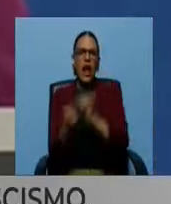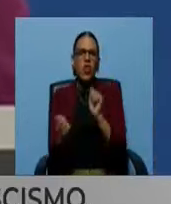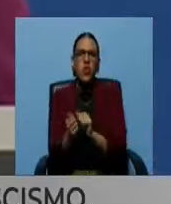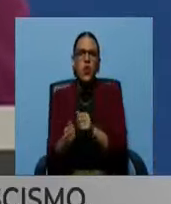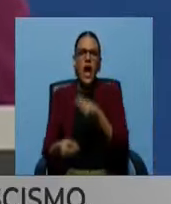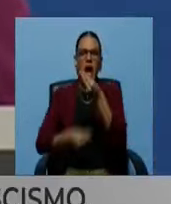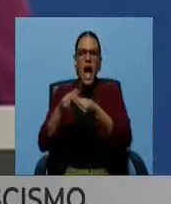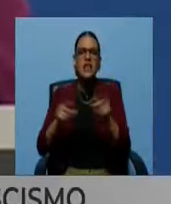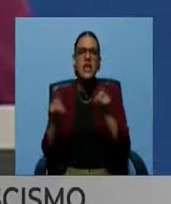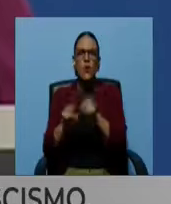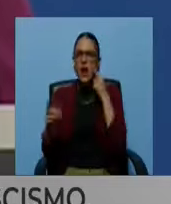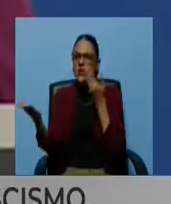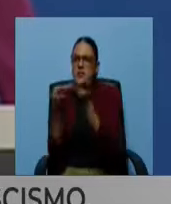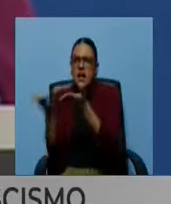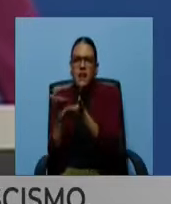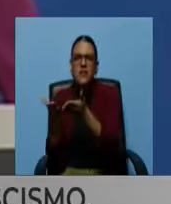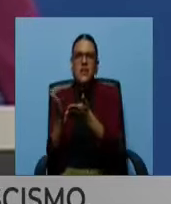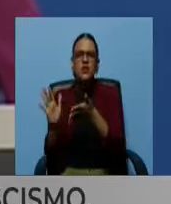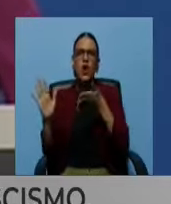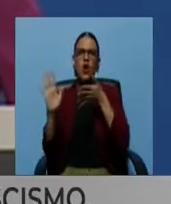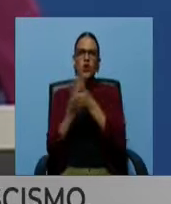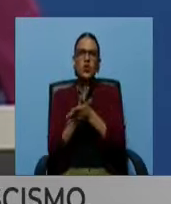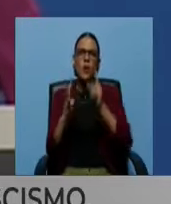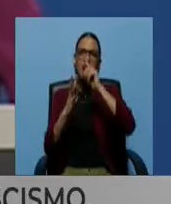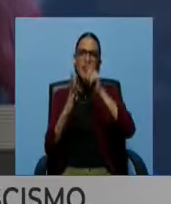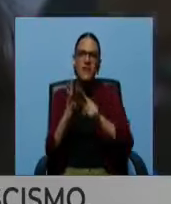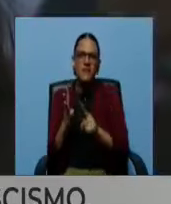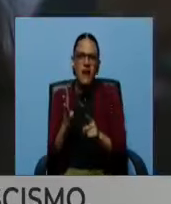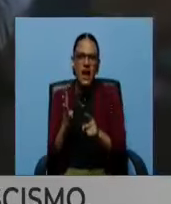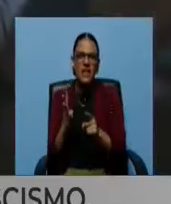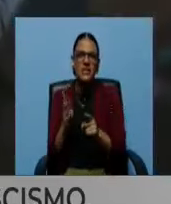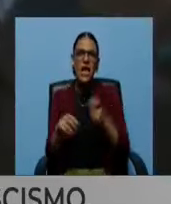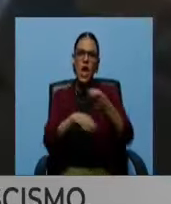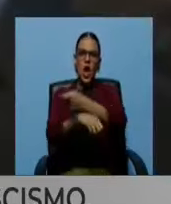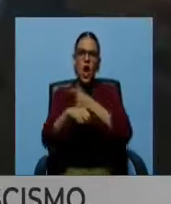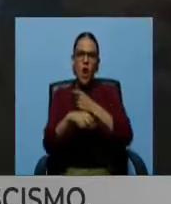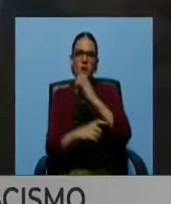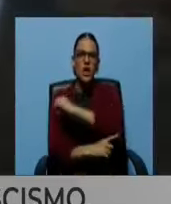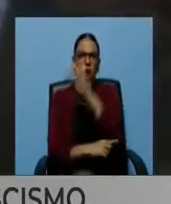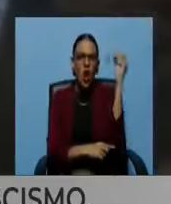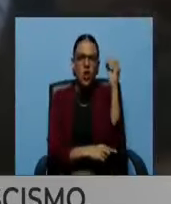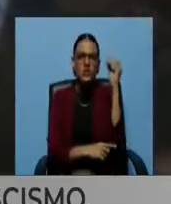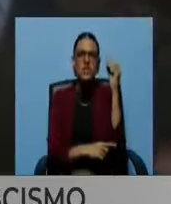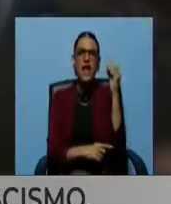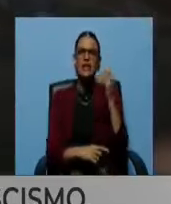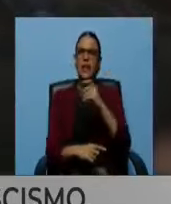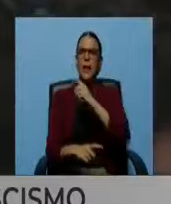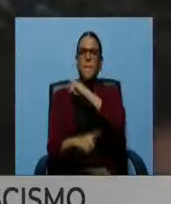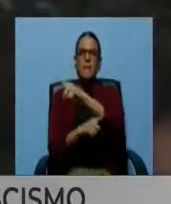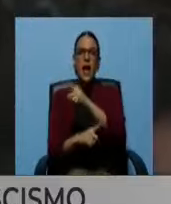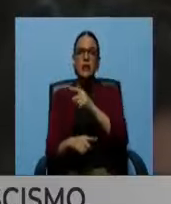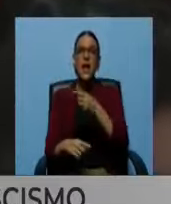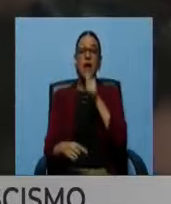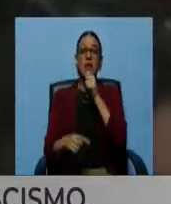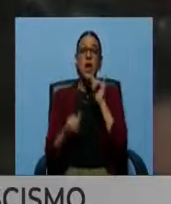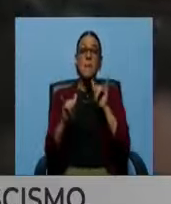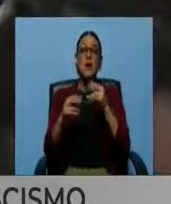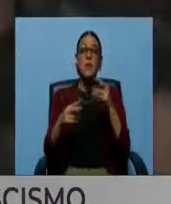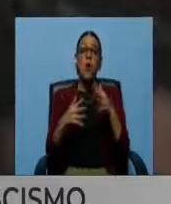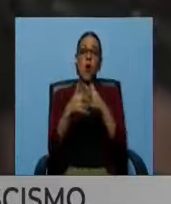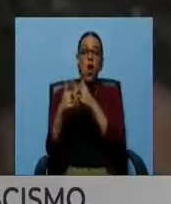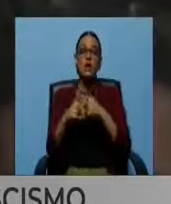la fiereza ilegítima de gobiernos de Occidente mandatados por el gobierno de los Estados